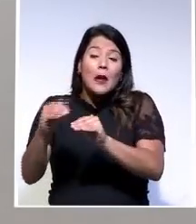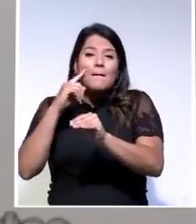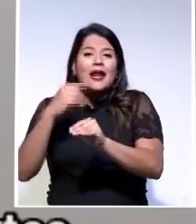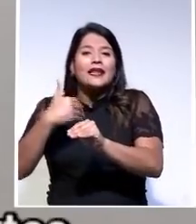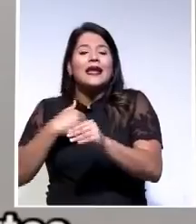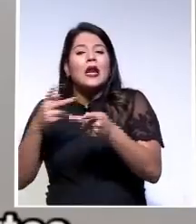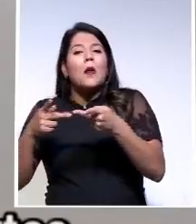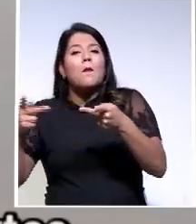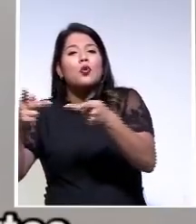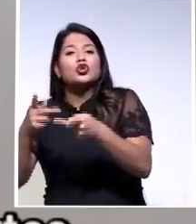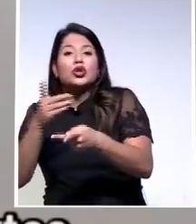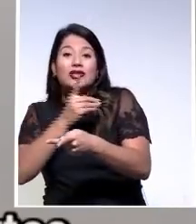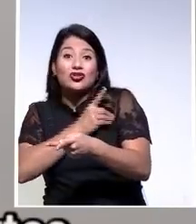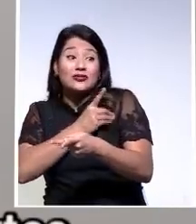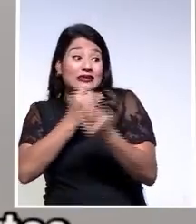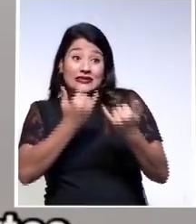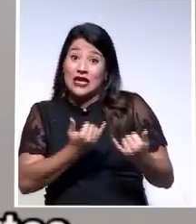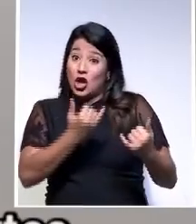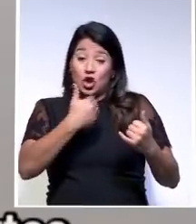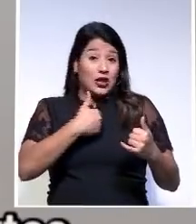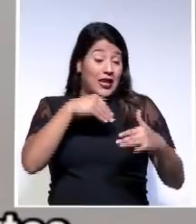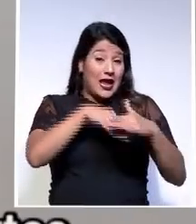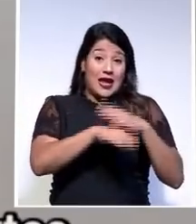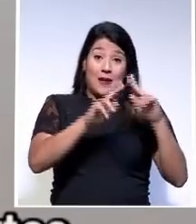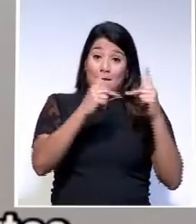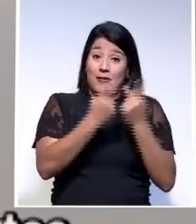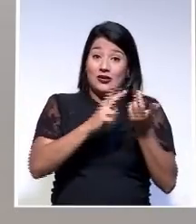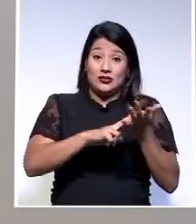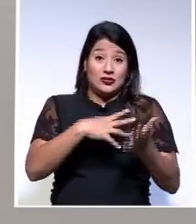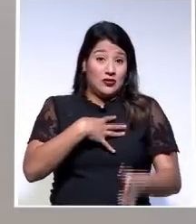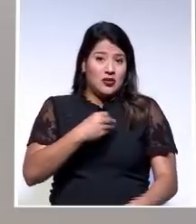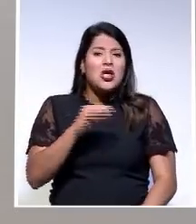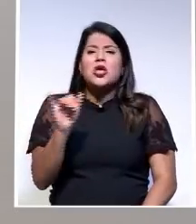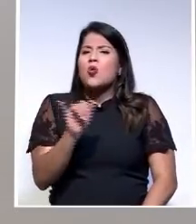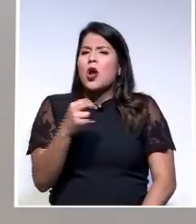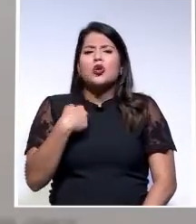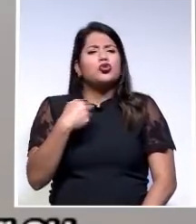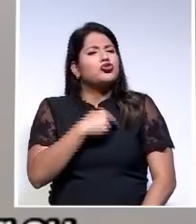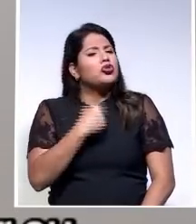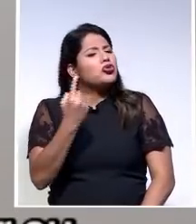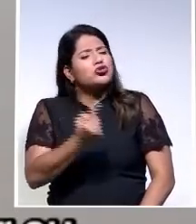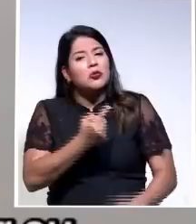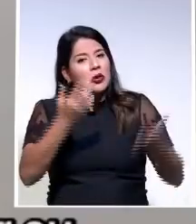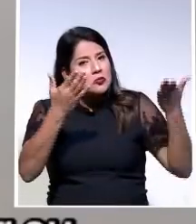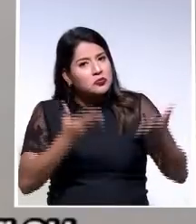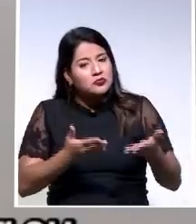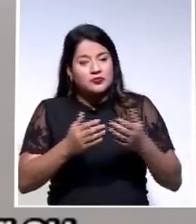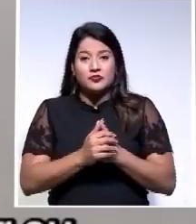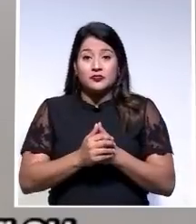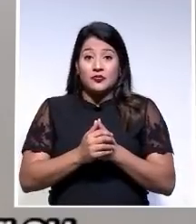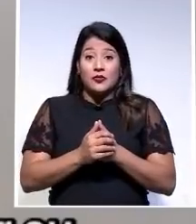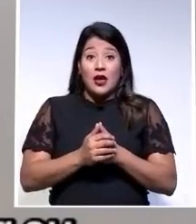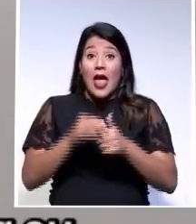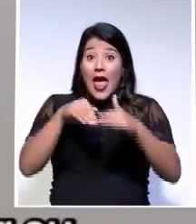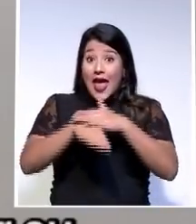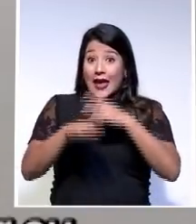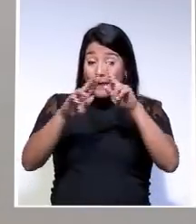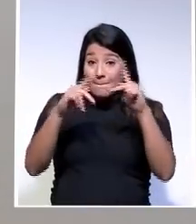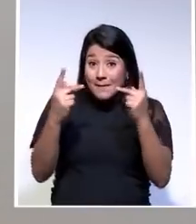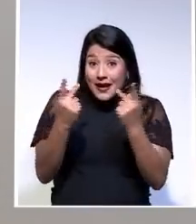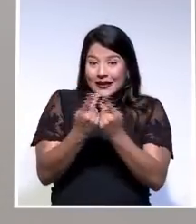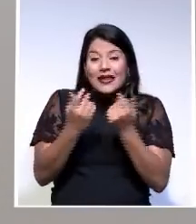esto, las puertas les seguirán siempre abiertas. En el partido, hoy vivimos la